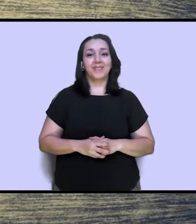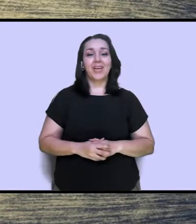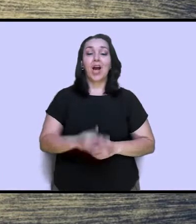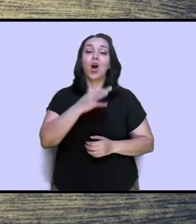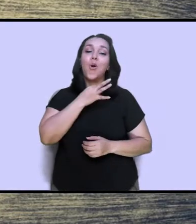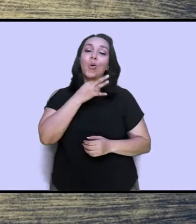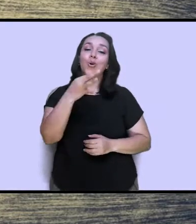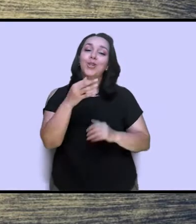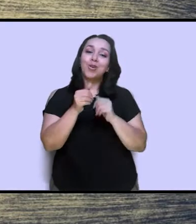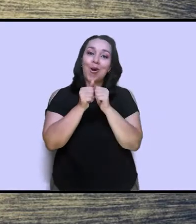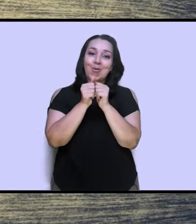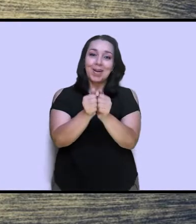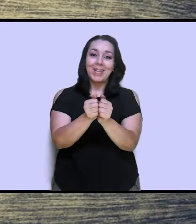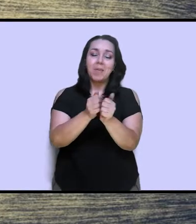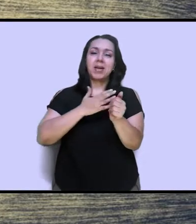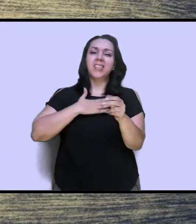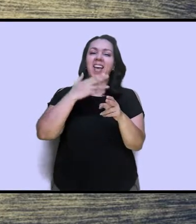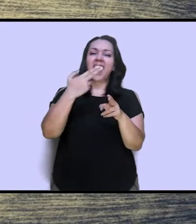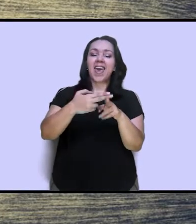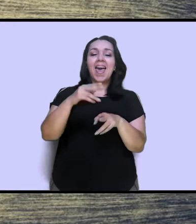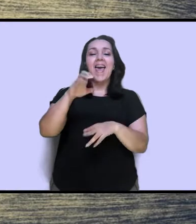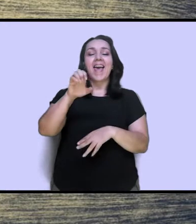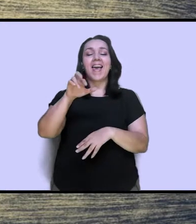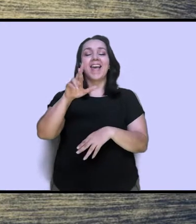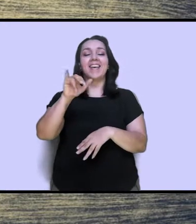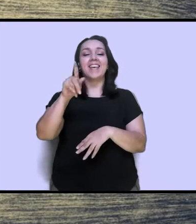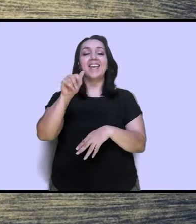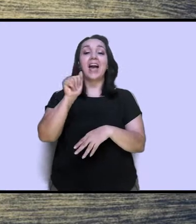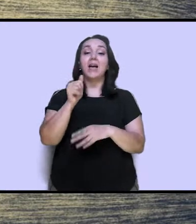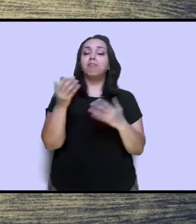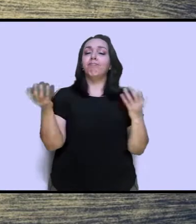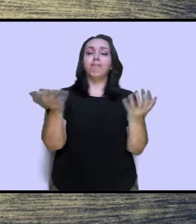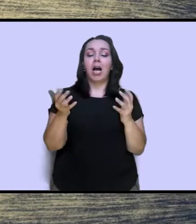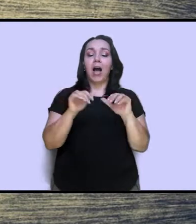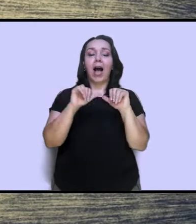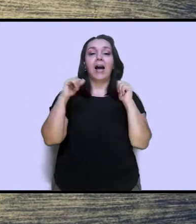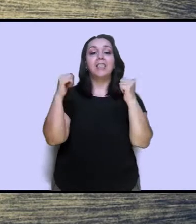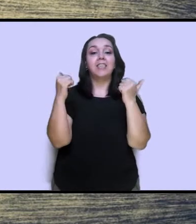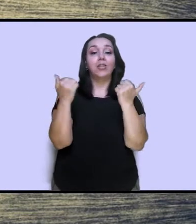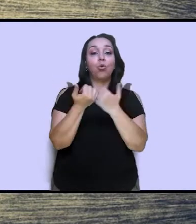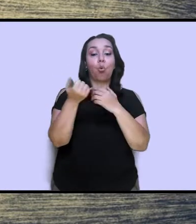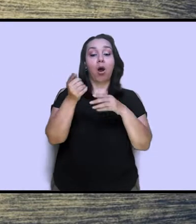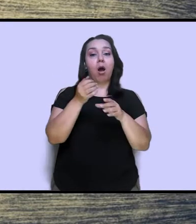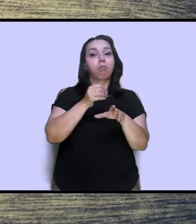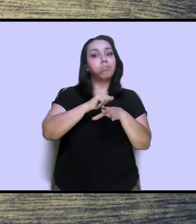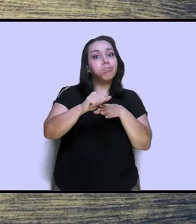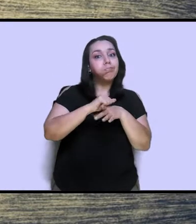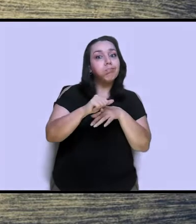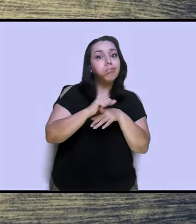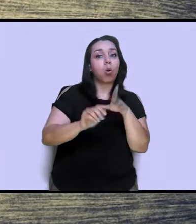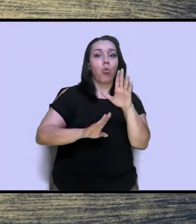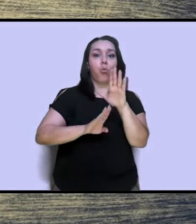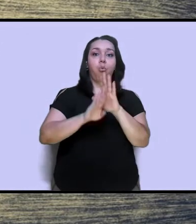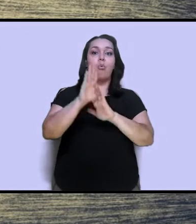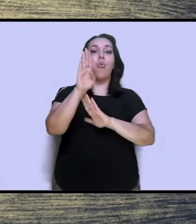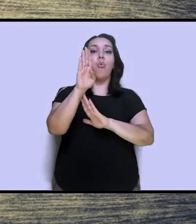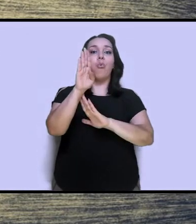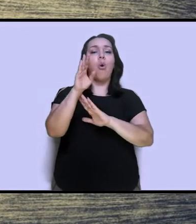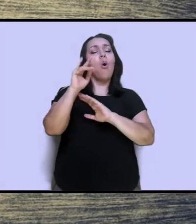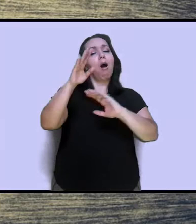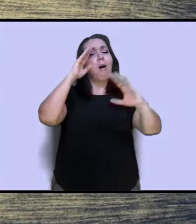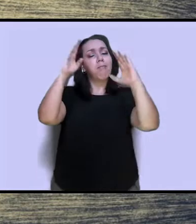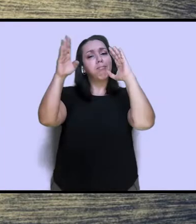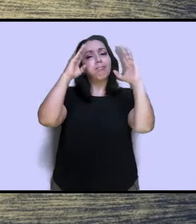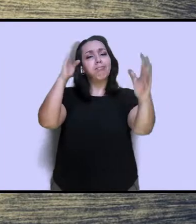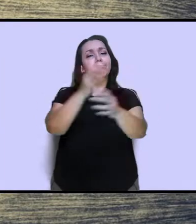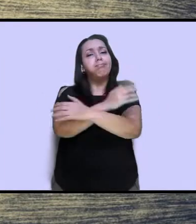Un gusto acompañarles. Mi nombre es Erika Barrantes Zúñiga, asesora de capacitación y desarrollo. Le brindamos un